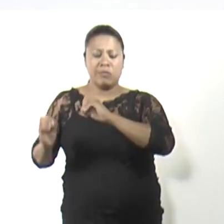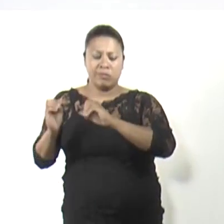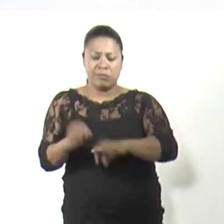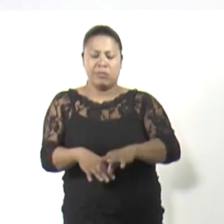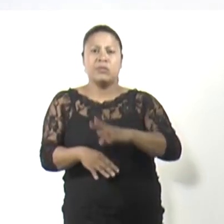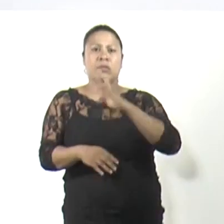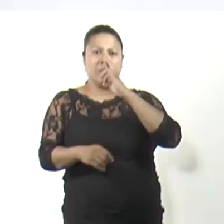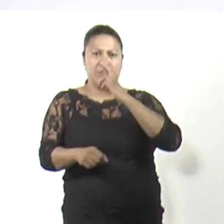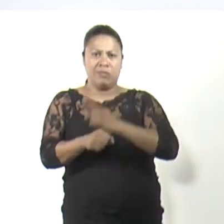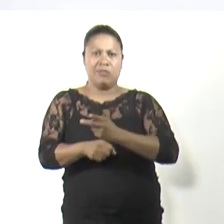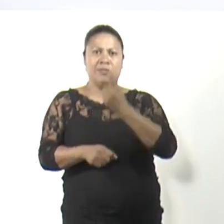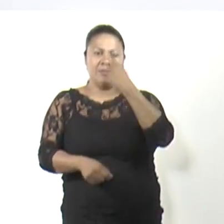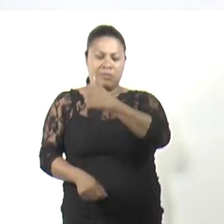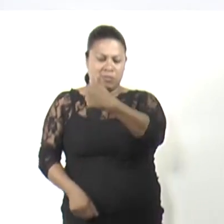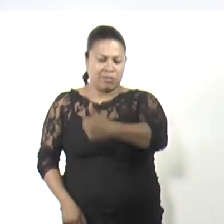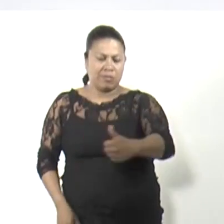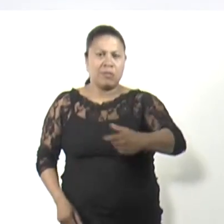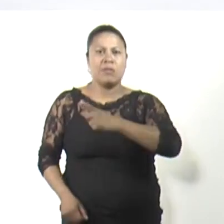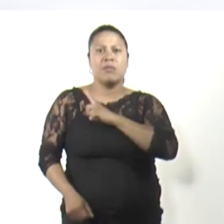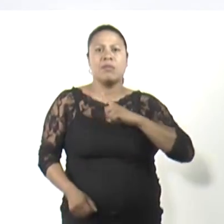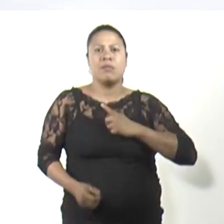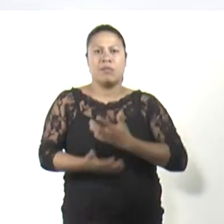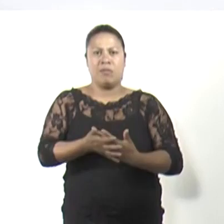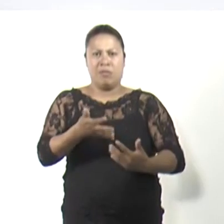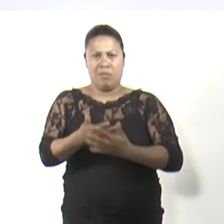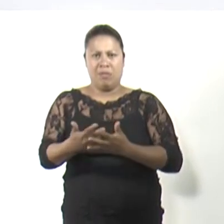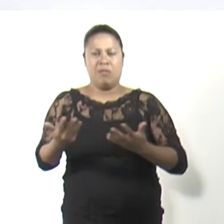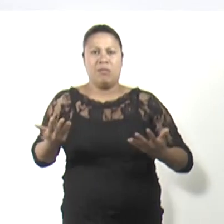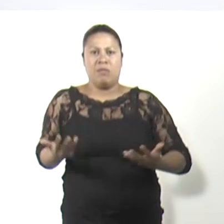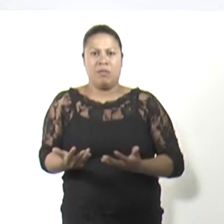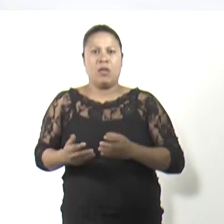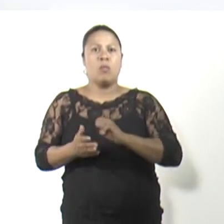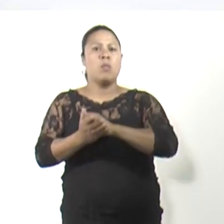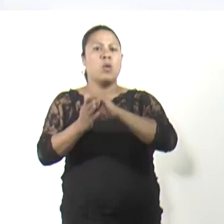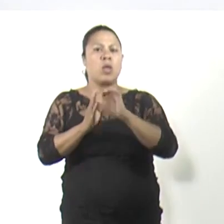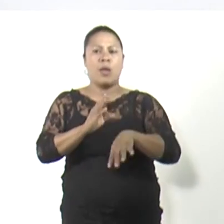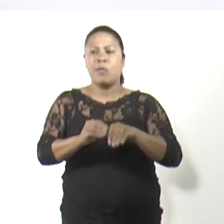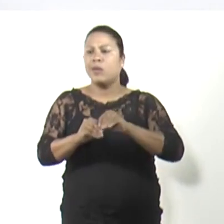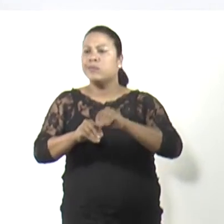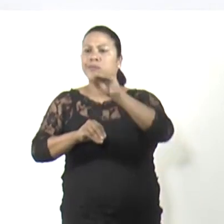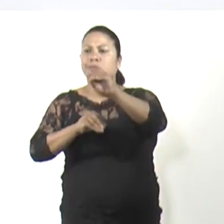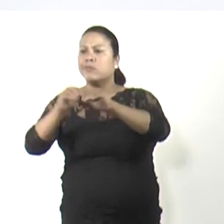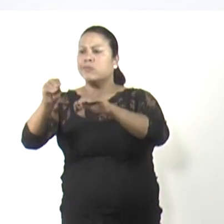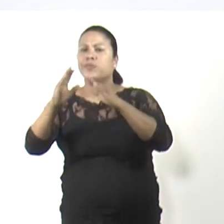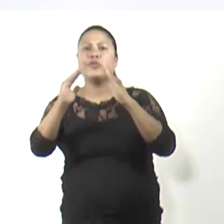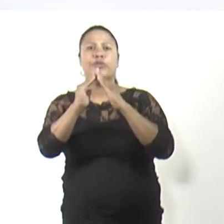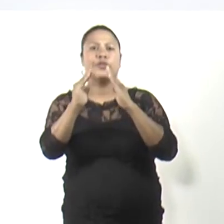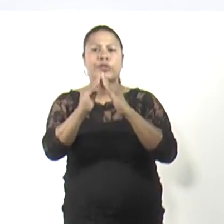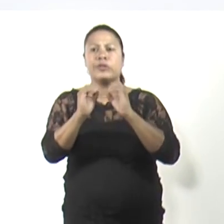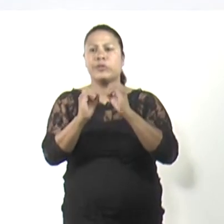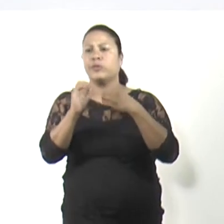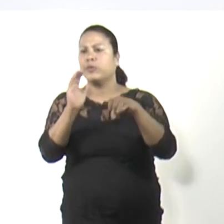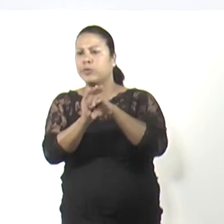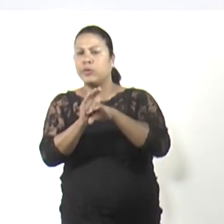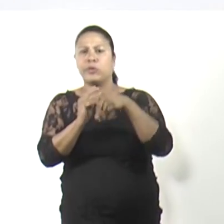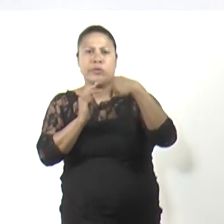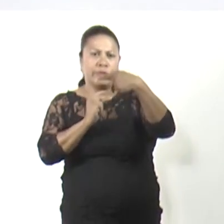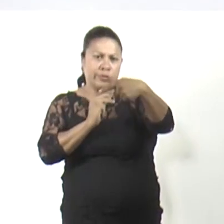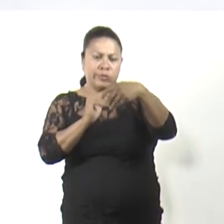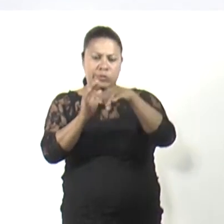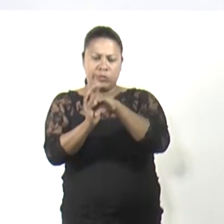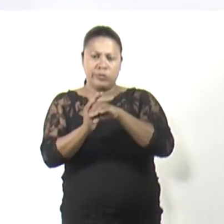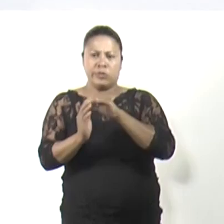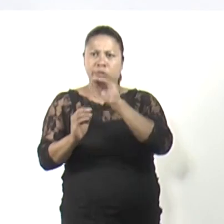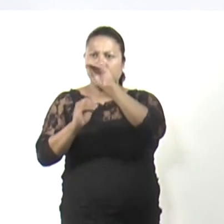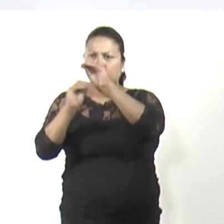ciertas funciones que son desde ordenar tu cuarto, tu habitación o